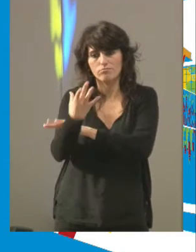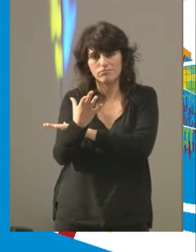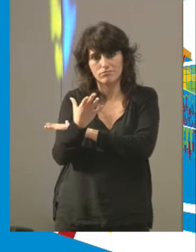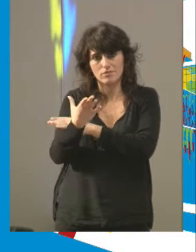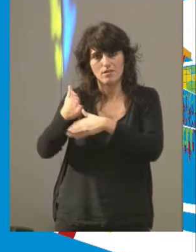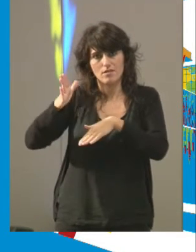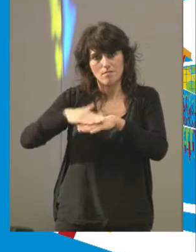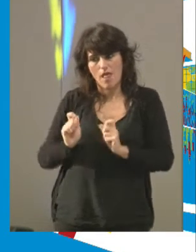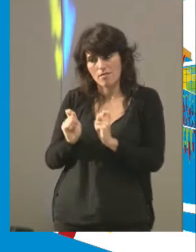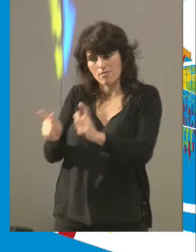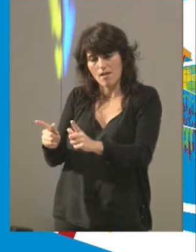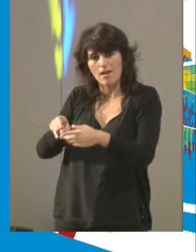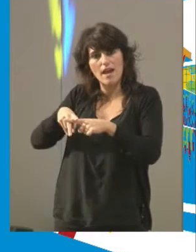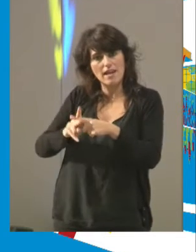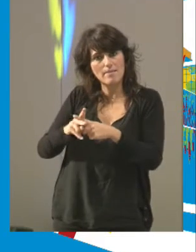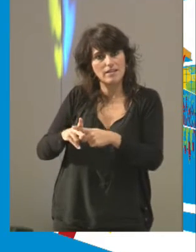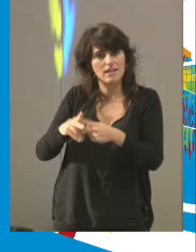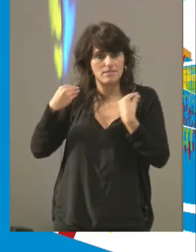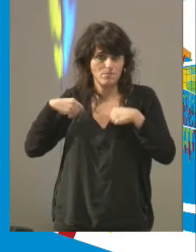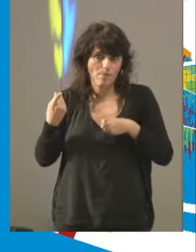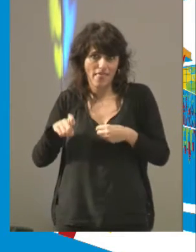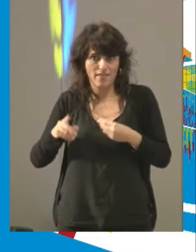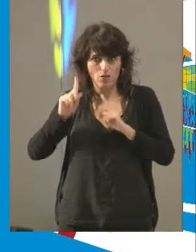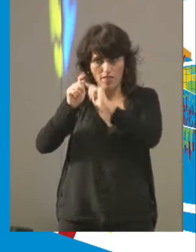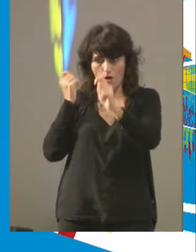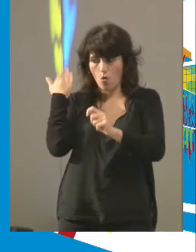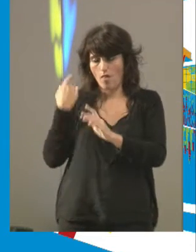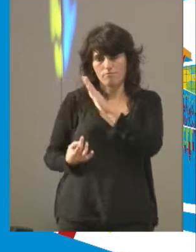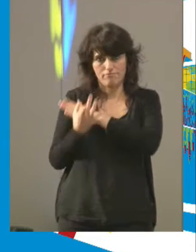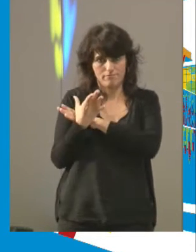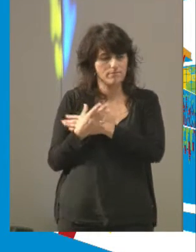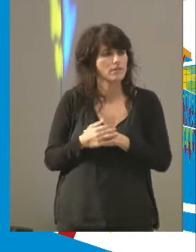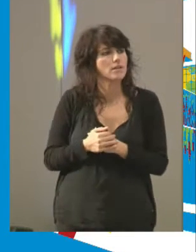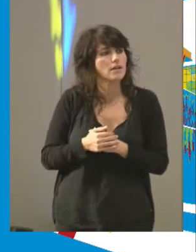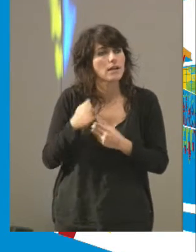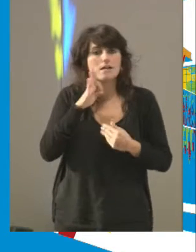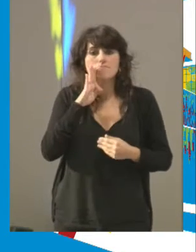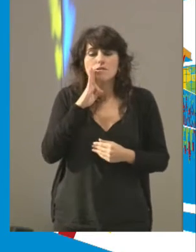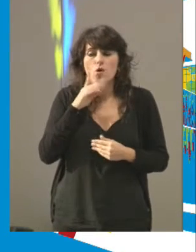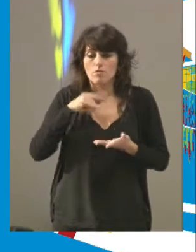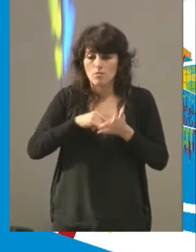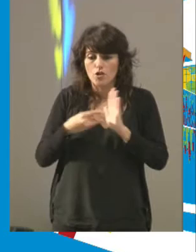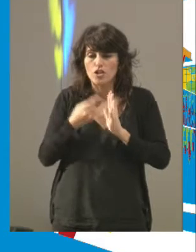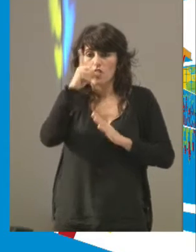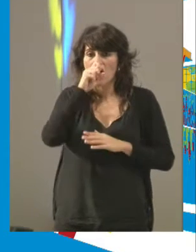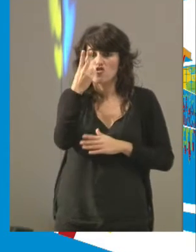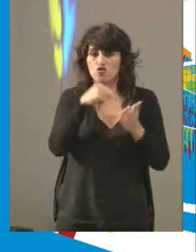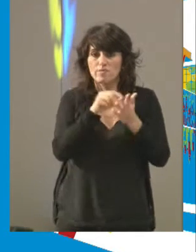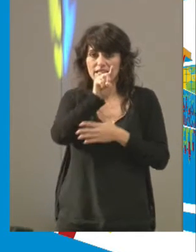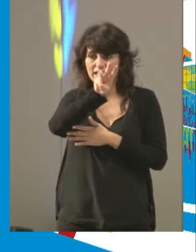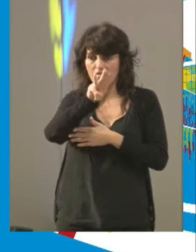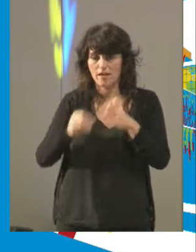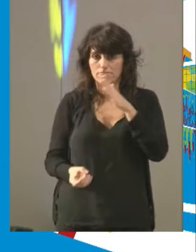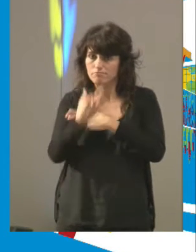licitación de herramientas similares a la que pusimos en marcha en Zaragoza. Y como decía, este proyecto es del 2013,